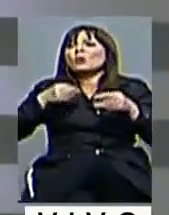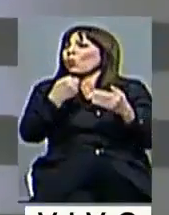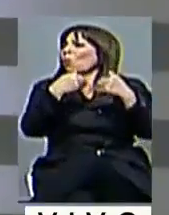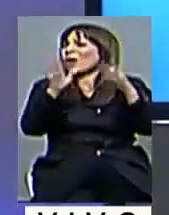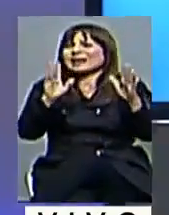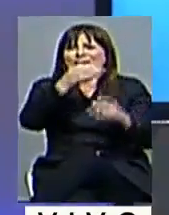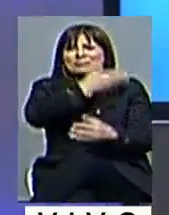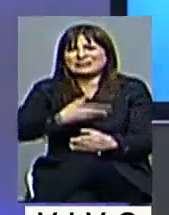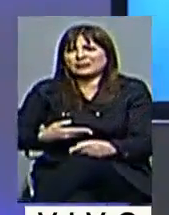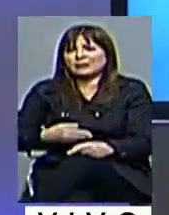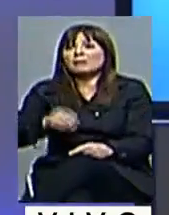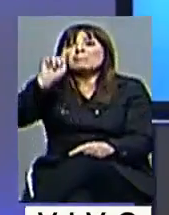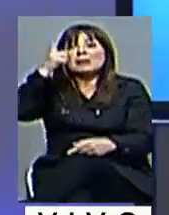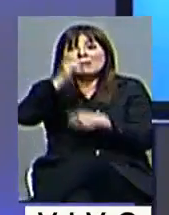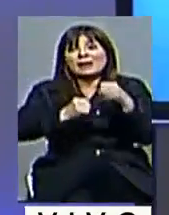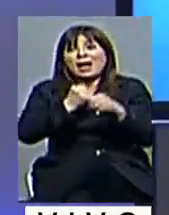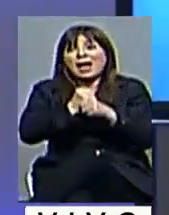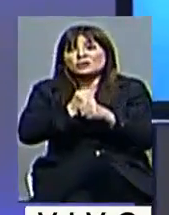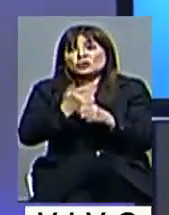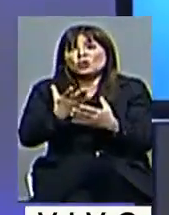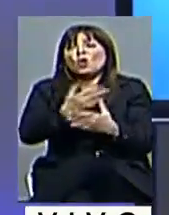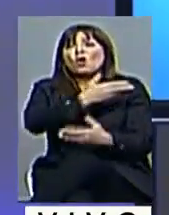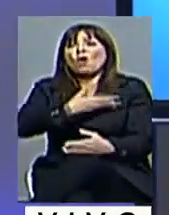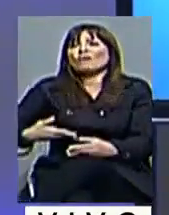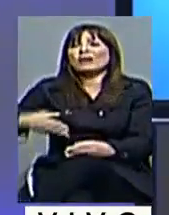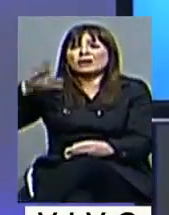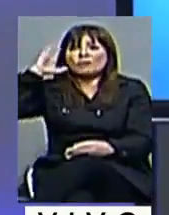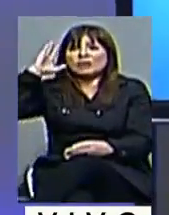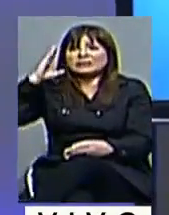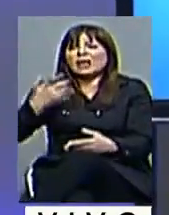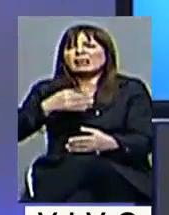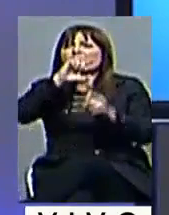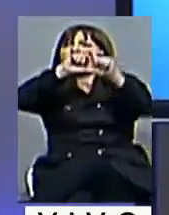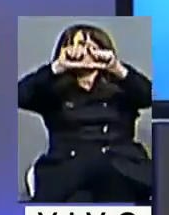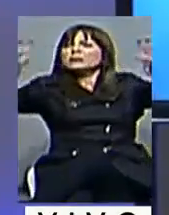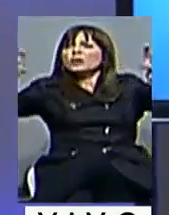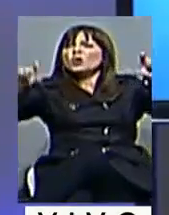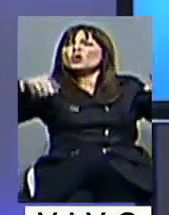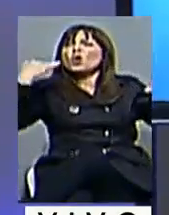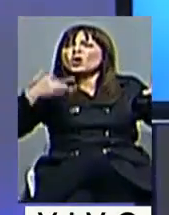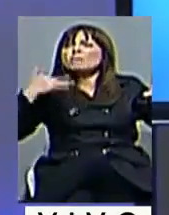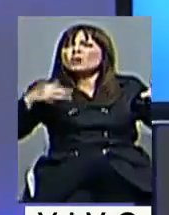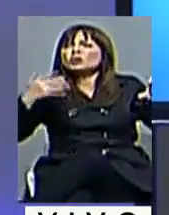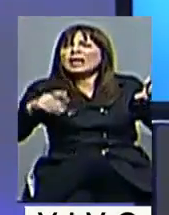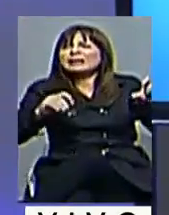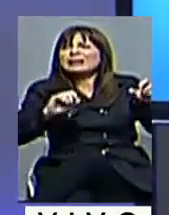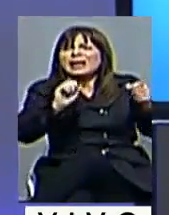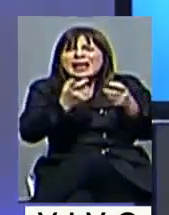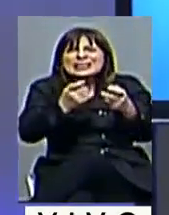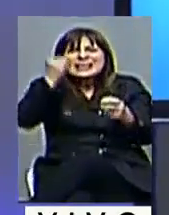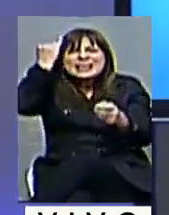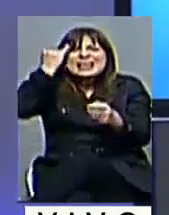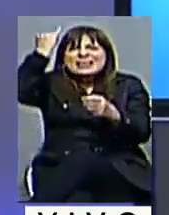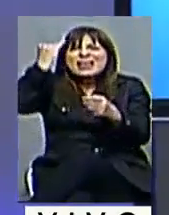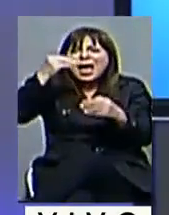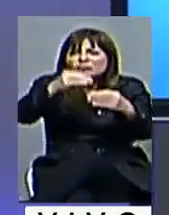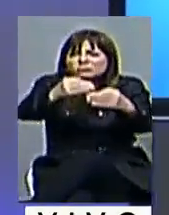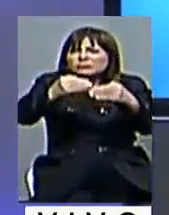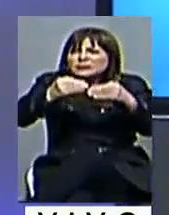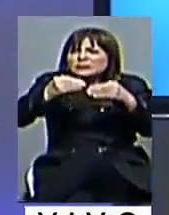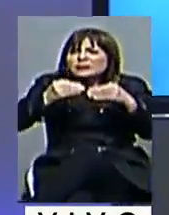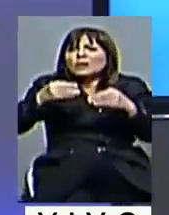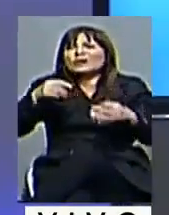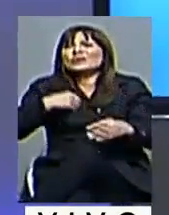año del gobierno de Bachelet, cuando se lanzaban frases como lo importante es mover la cerca de las ideas, nadie hablaba de lo importante de hacer